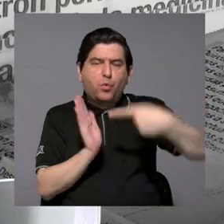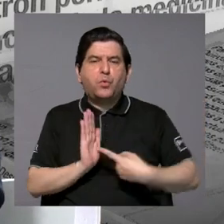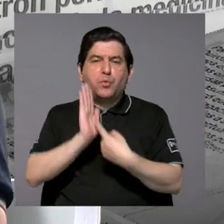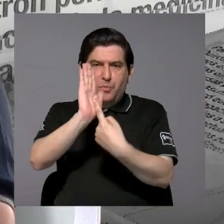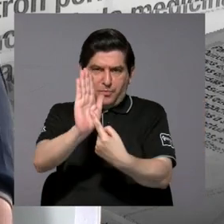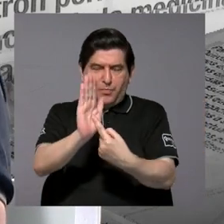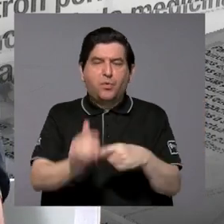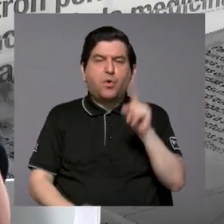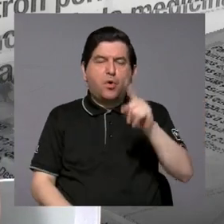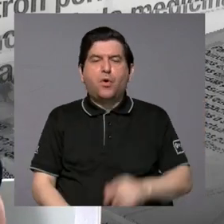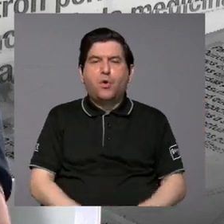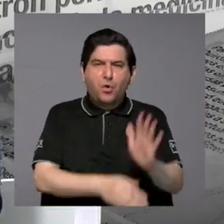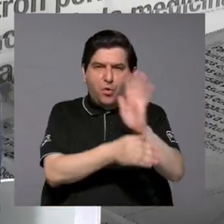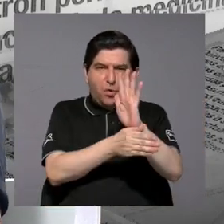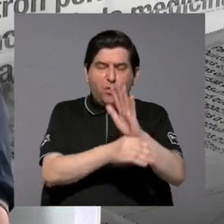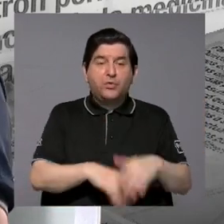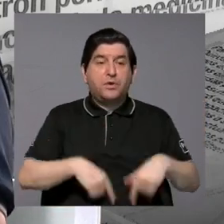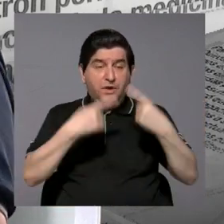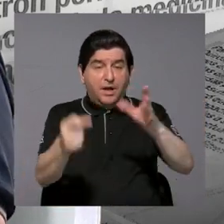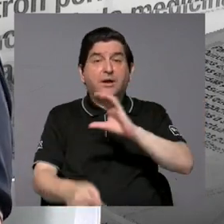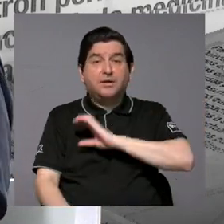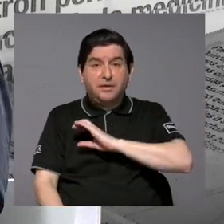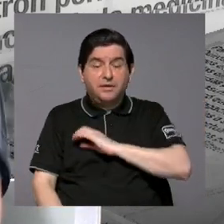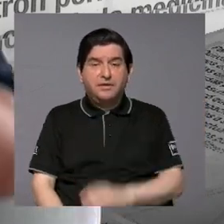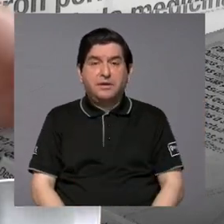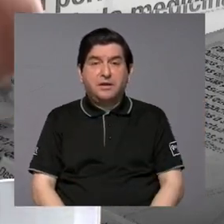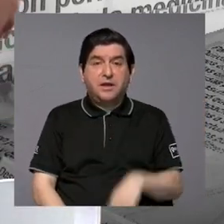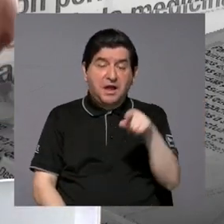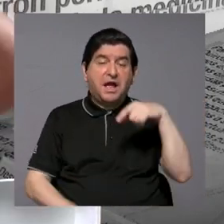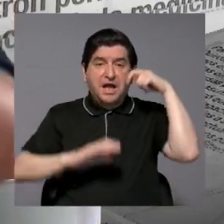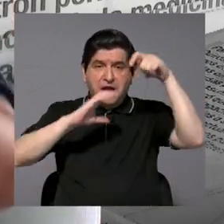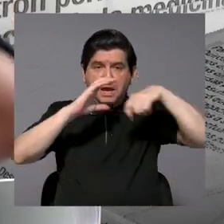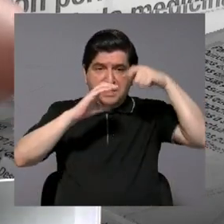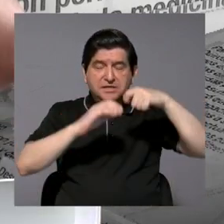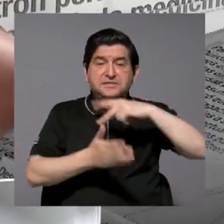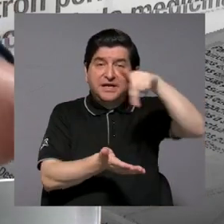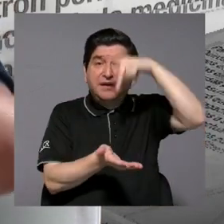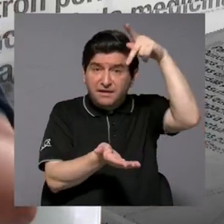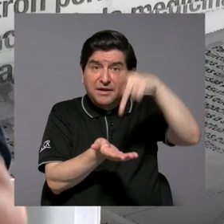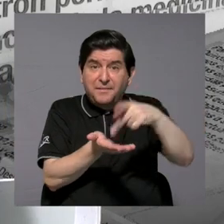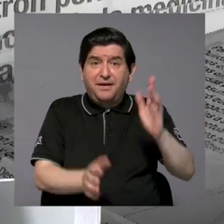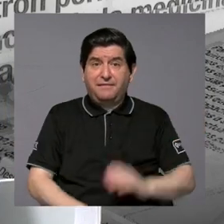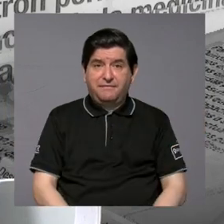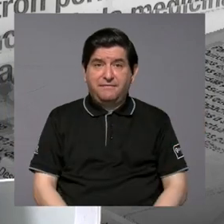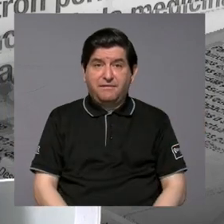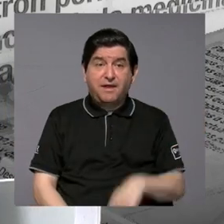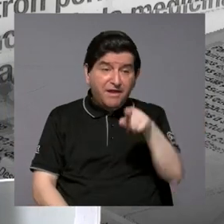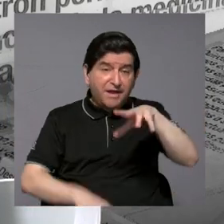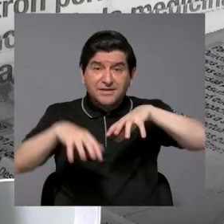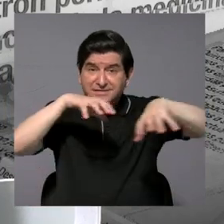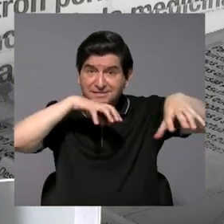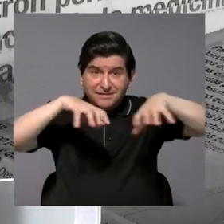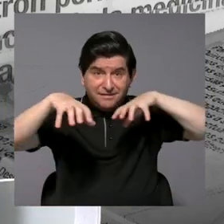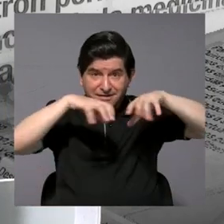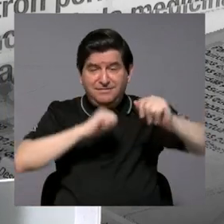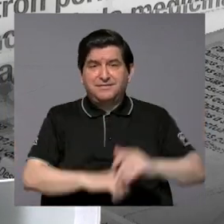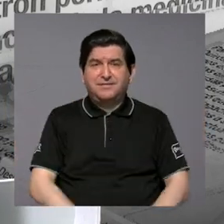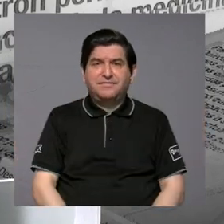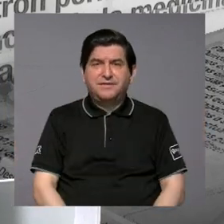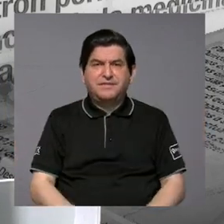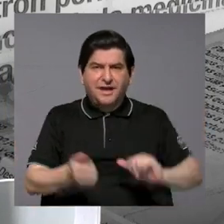baile que se presente o una película usted lleva fuerza pública Pone cine ahí en en los parques y esos son